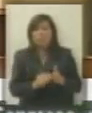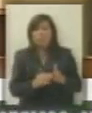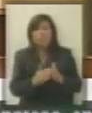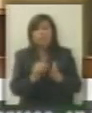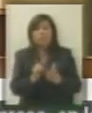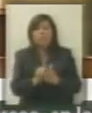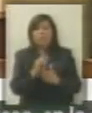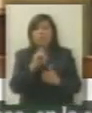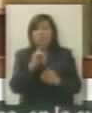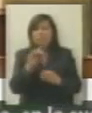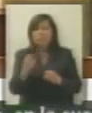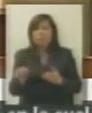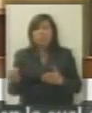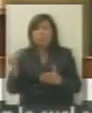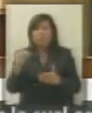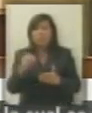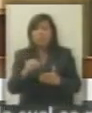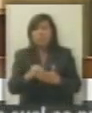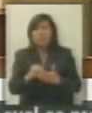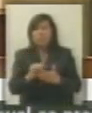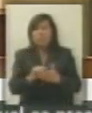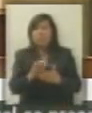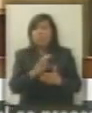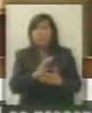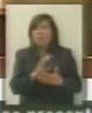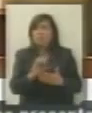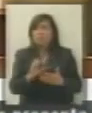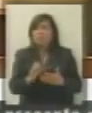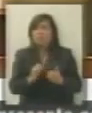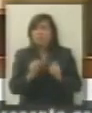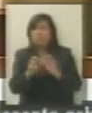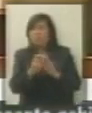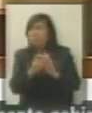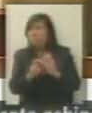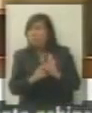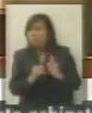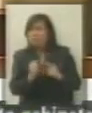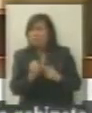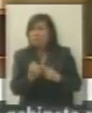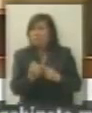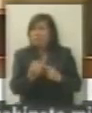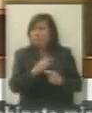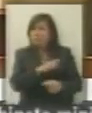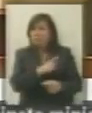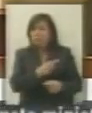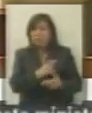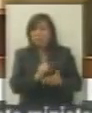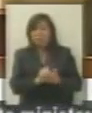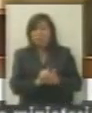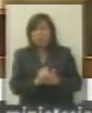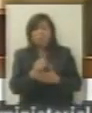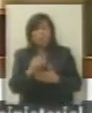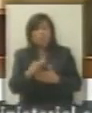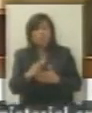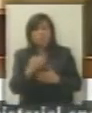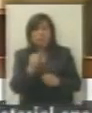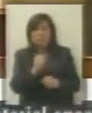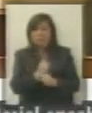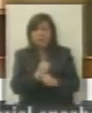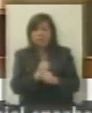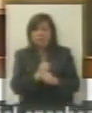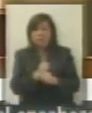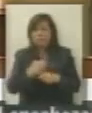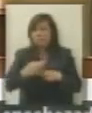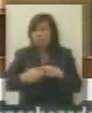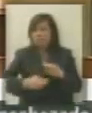seguir es complementar estas acciones del Estado con programas orientados al fortalecimiento de las capacidades laborales y